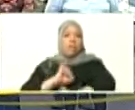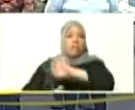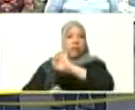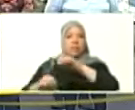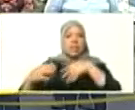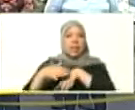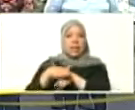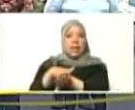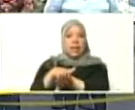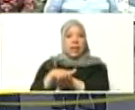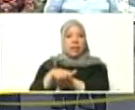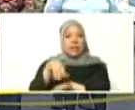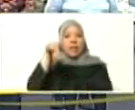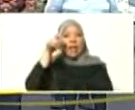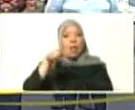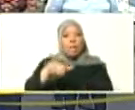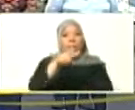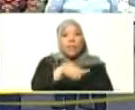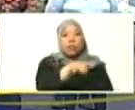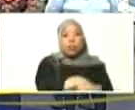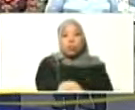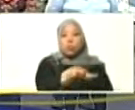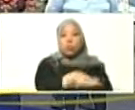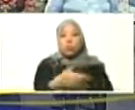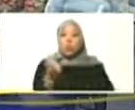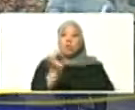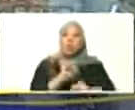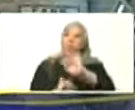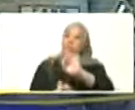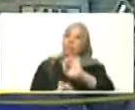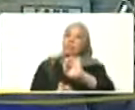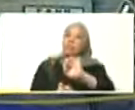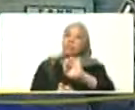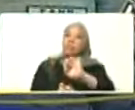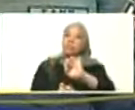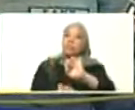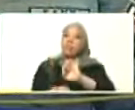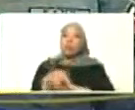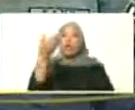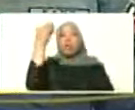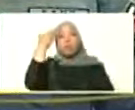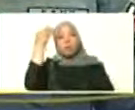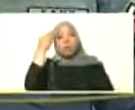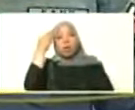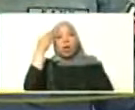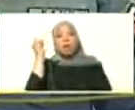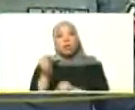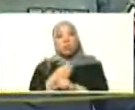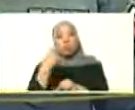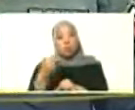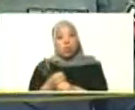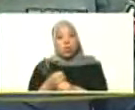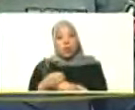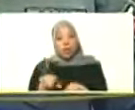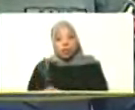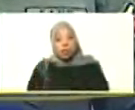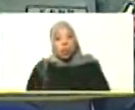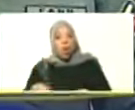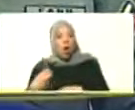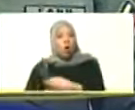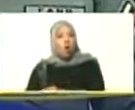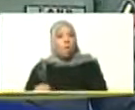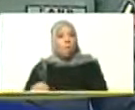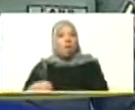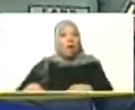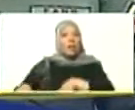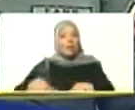de las bases populares de defensa integral, vamos a implementar eso que usted ha llamado la logística en el terreno. Es la